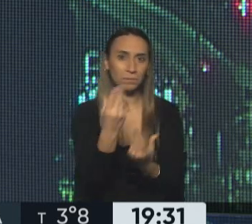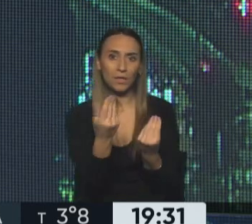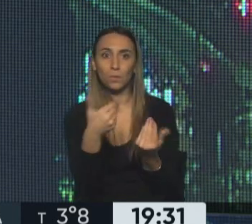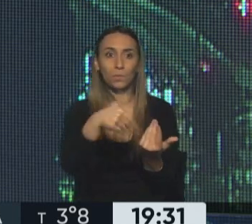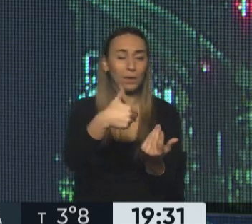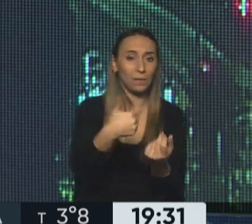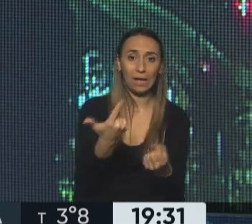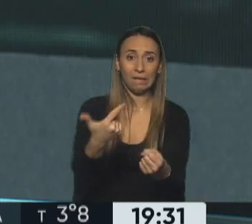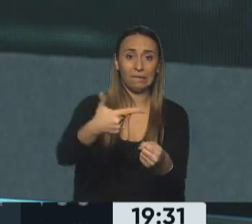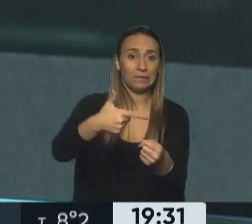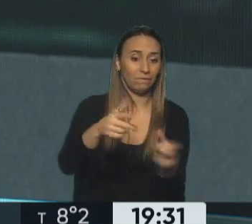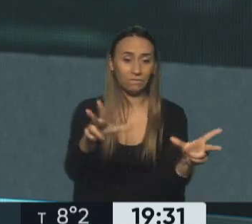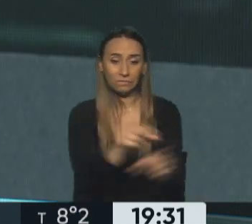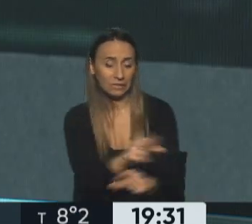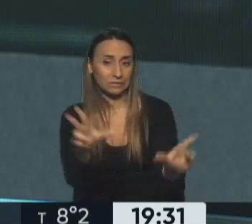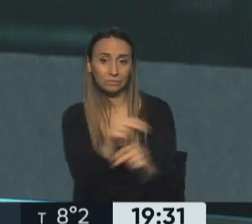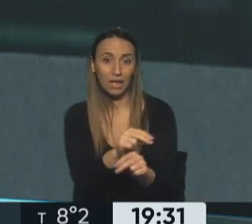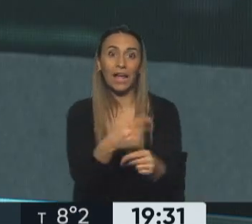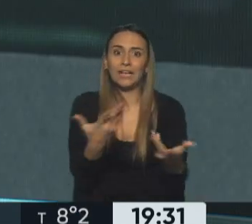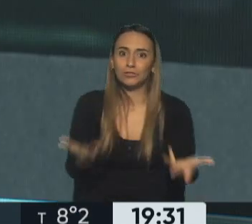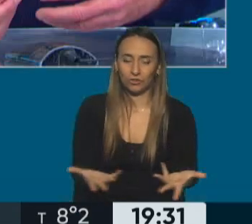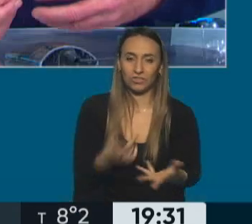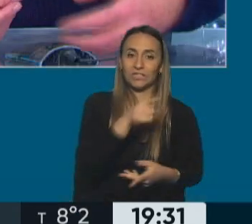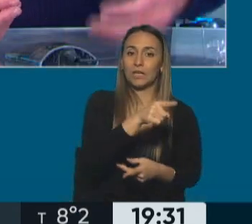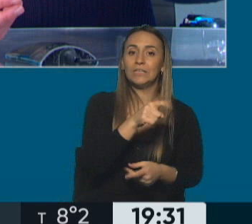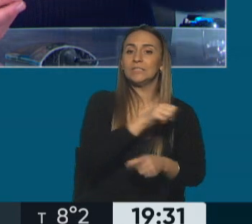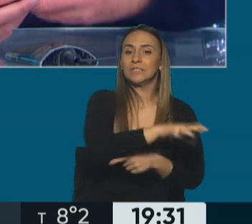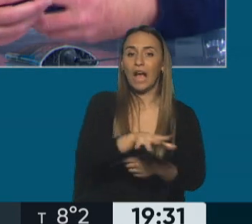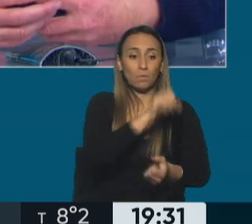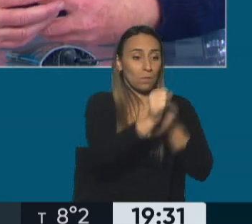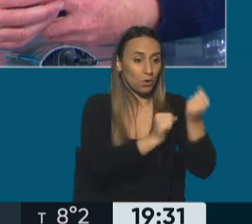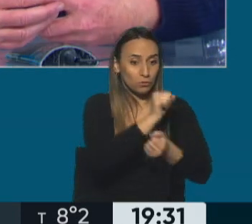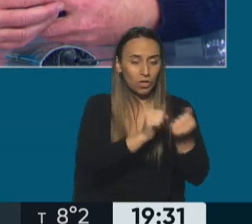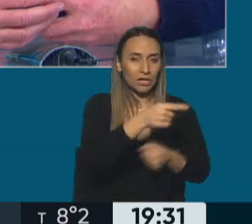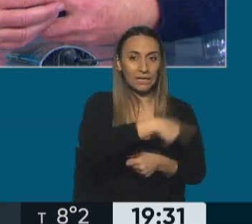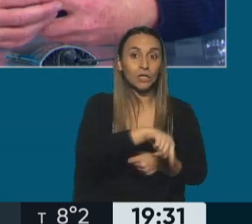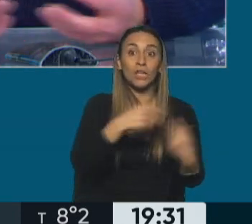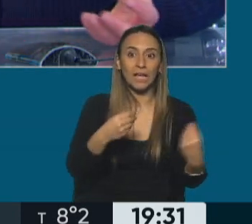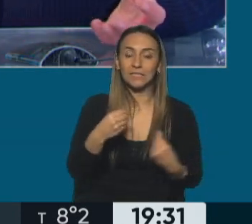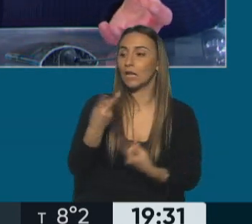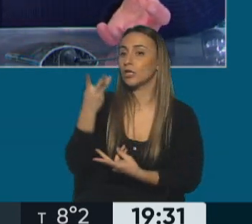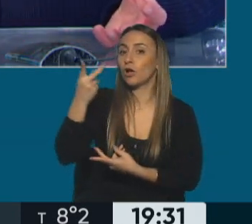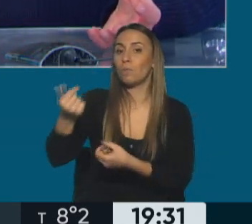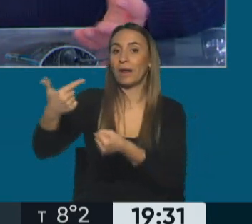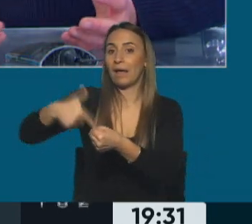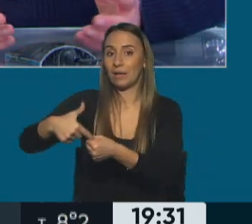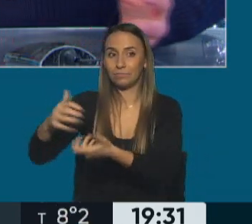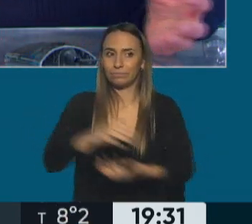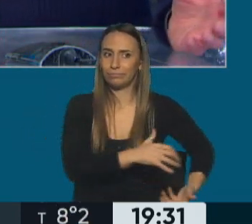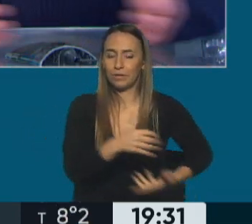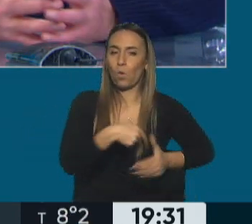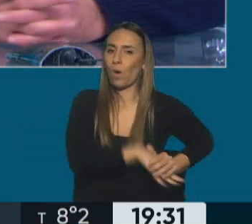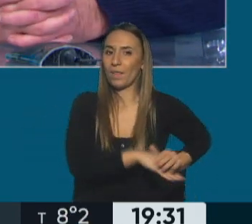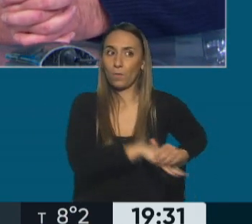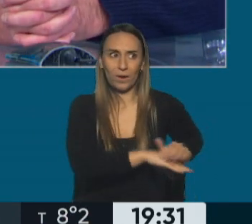los productores, los que necesitan el gasoil como insumo indispensable, empiezan a copiar gasoil. Porque el gasoil en algún lado está. Y está